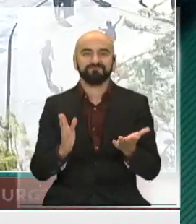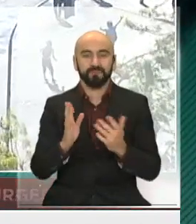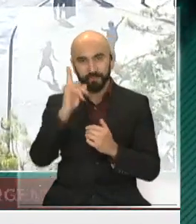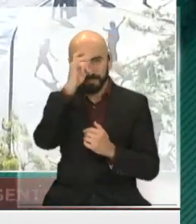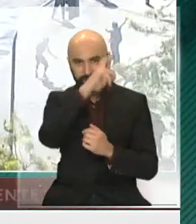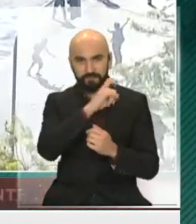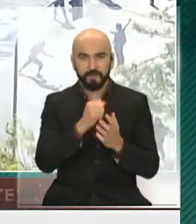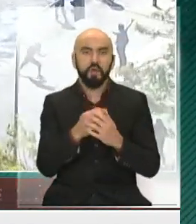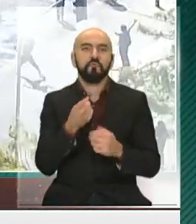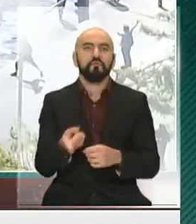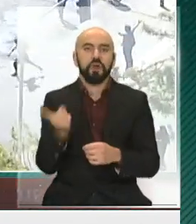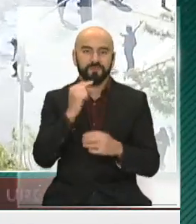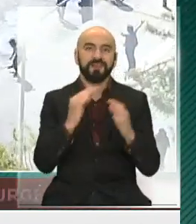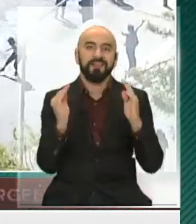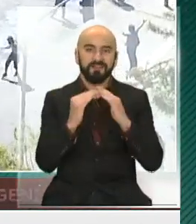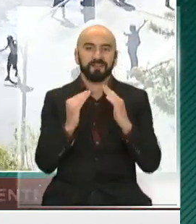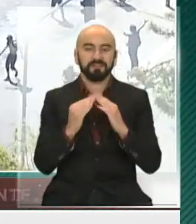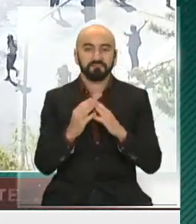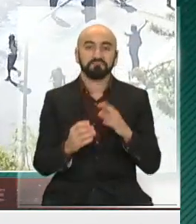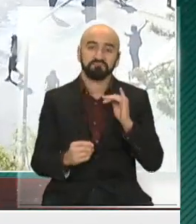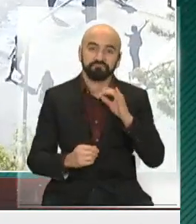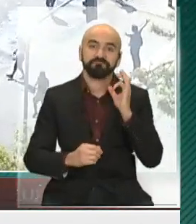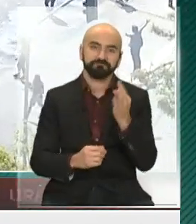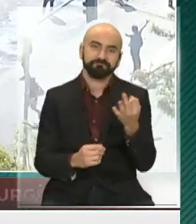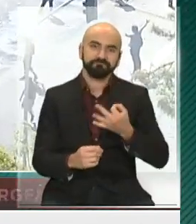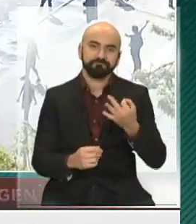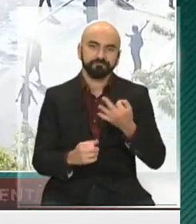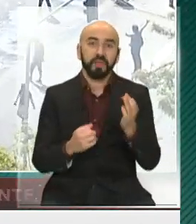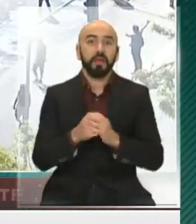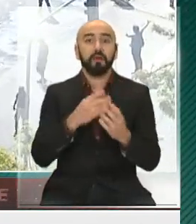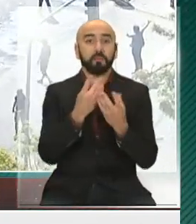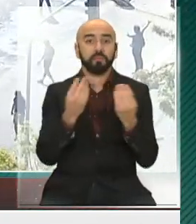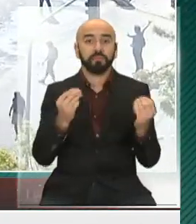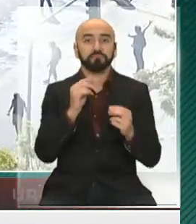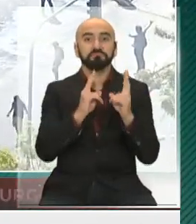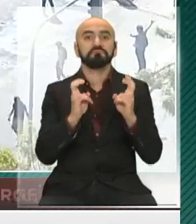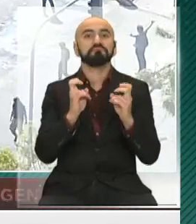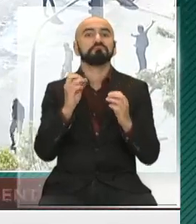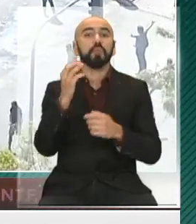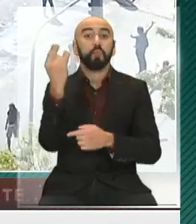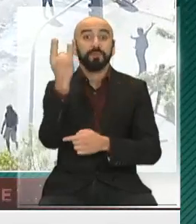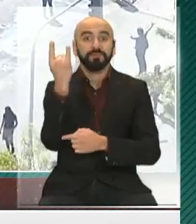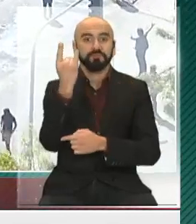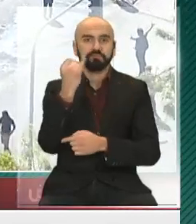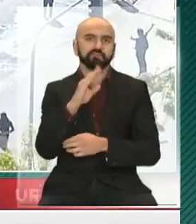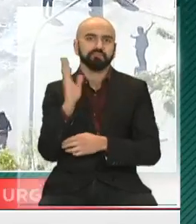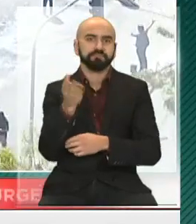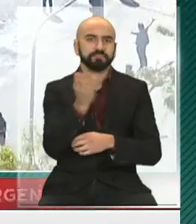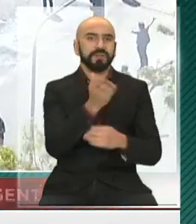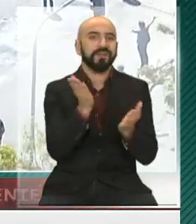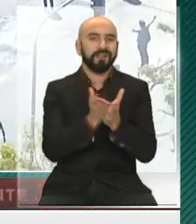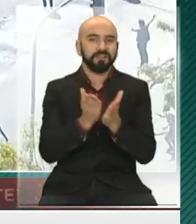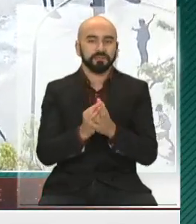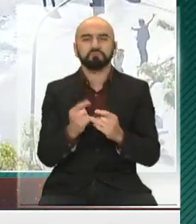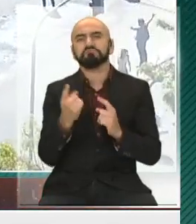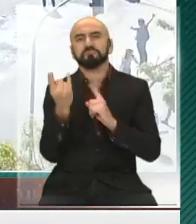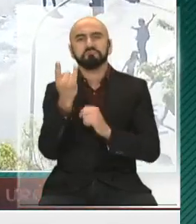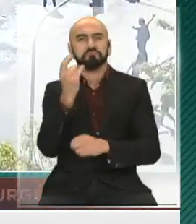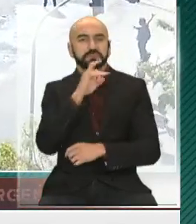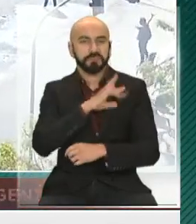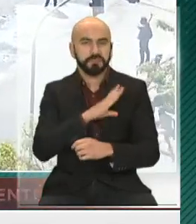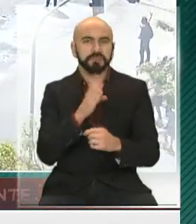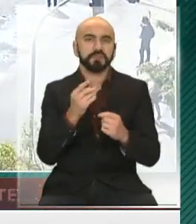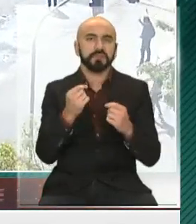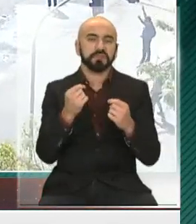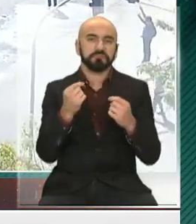volver a nuestros hogares exactamente hay varios pintores universitarios que han decidido suspender sus clases entre ellos la universidad de chile hablábamos